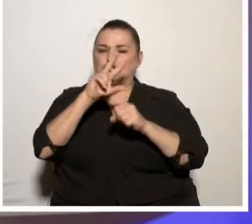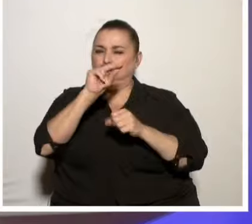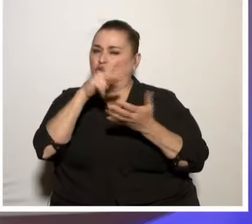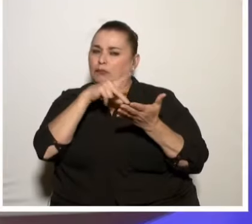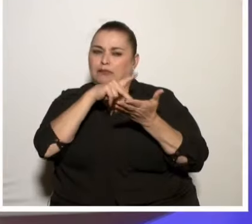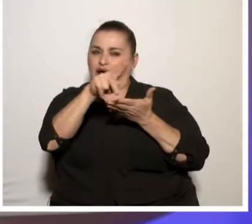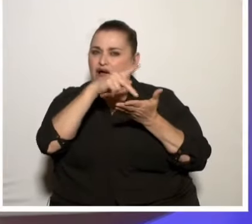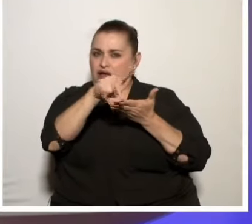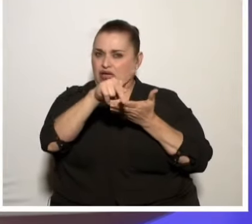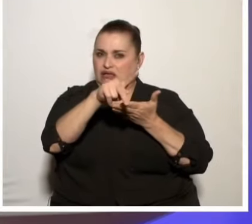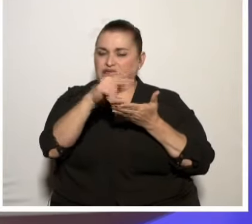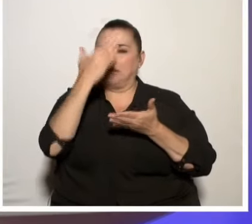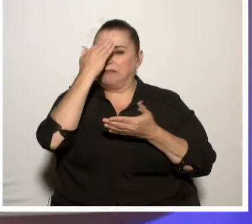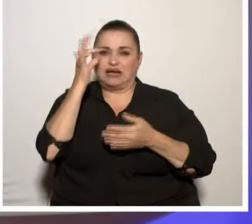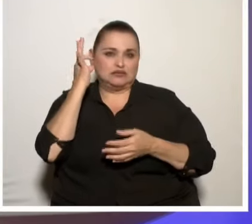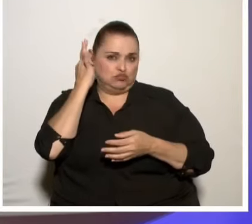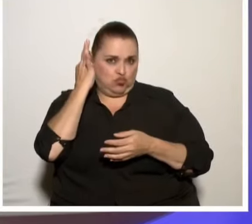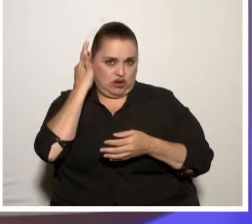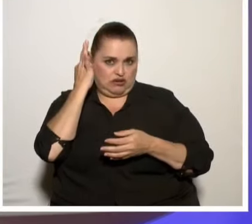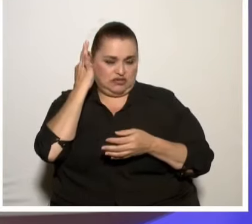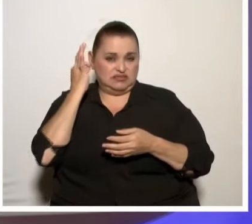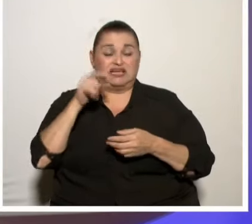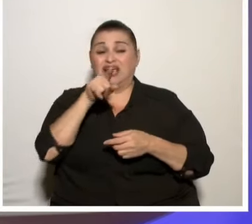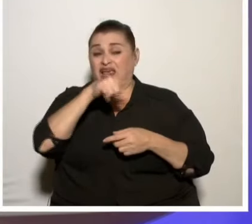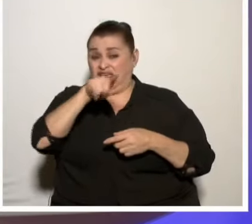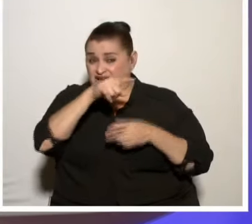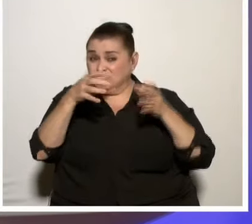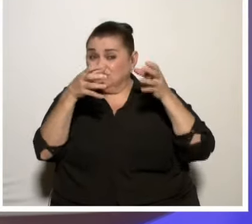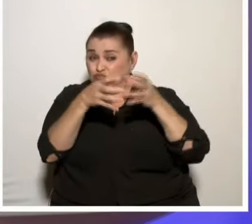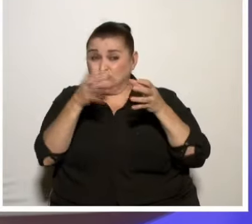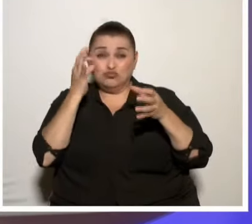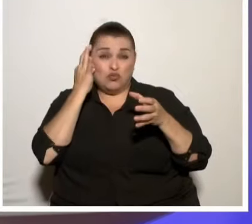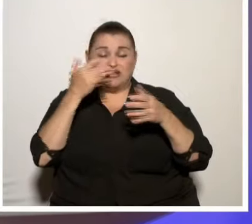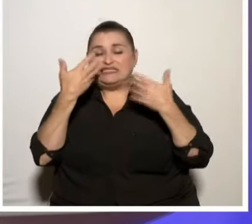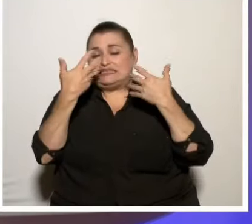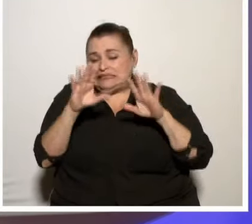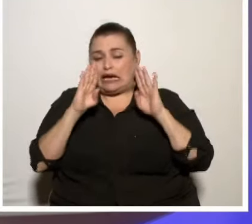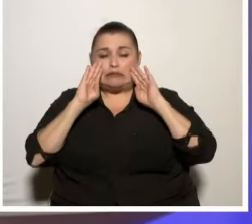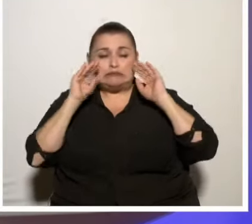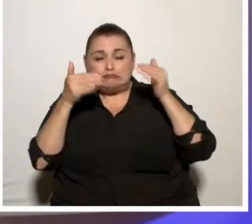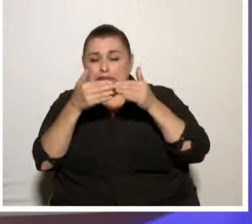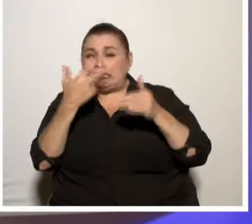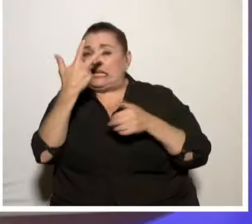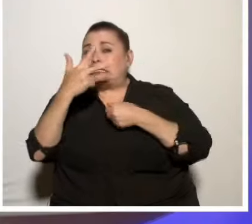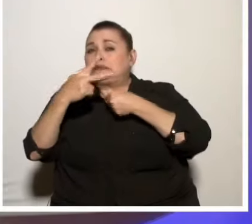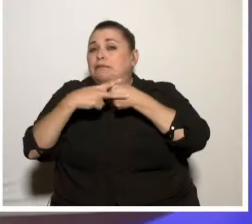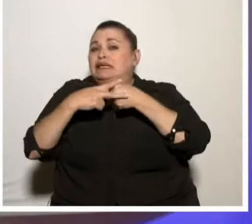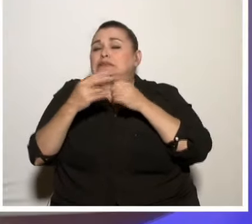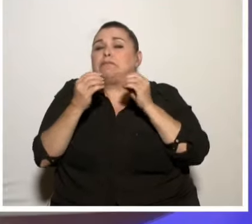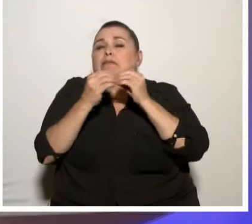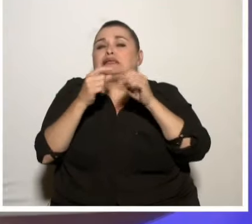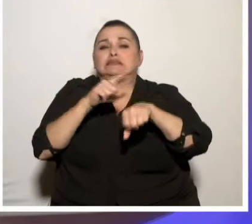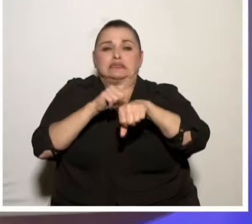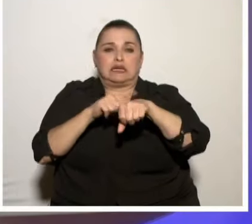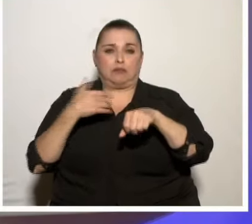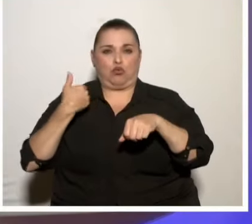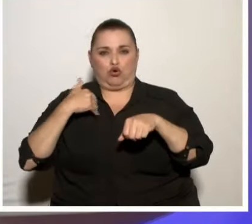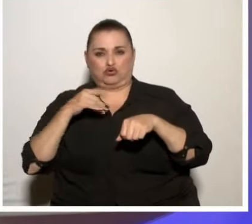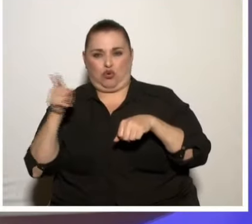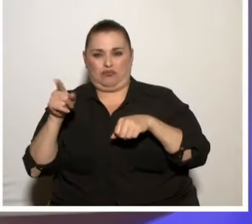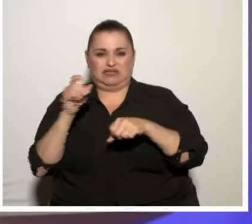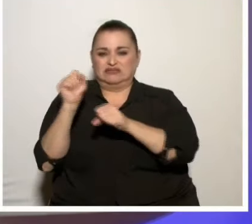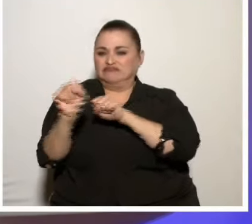remuneradas en el hogar para las mujeres, siendo ellas quienes ya dedicaban 3 veces más tiempo que los hombres a